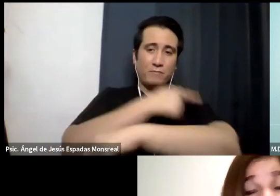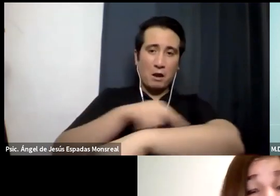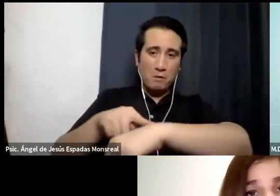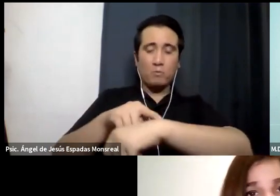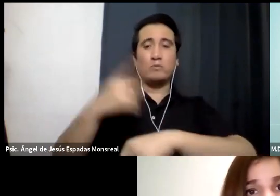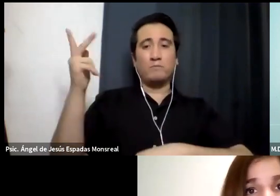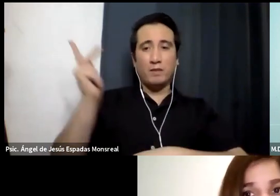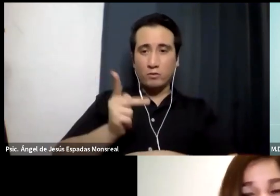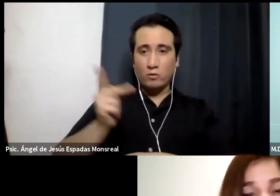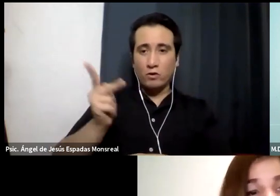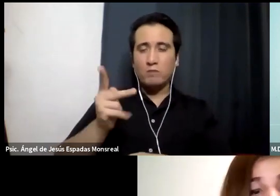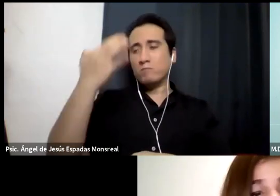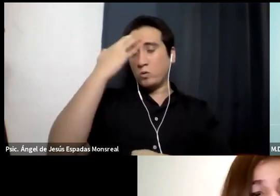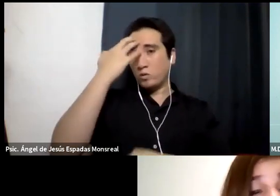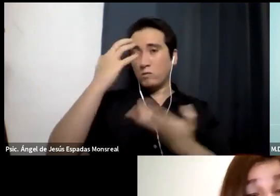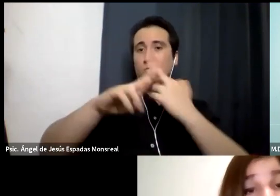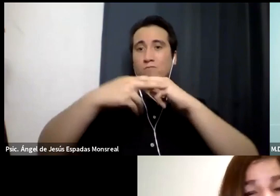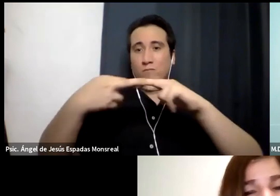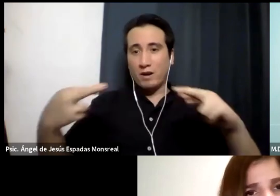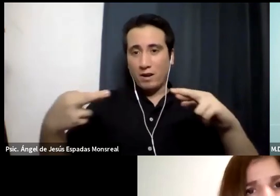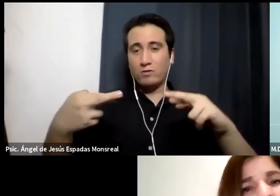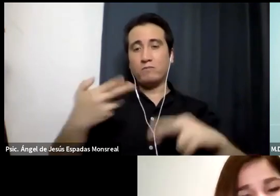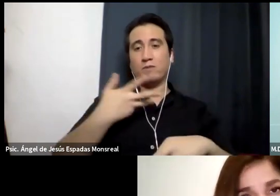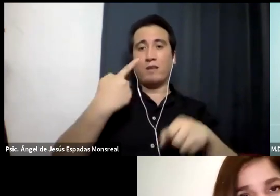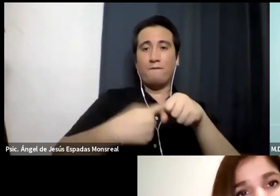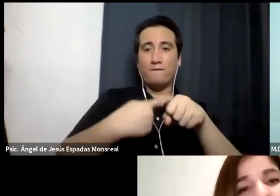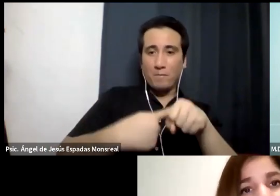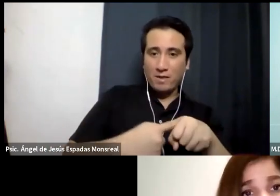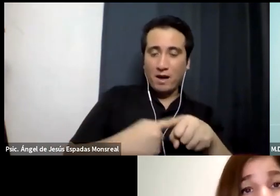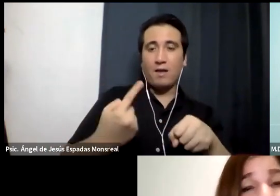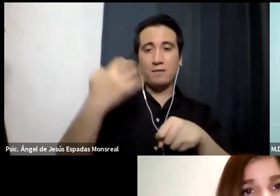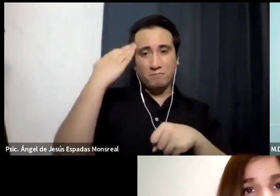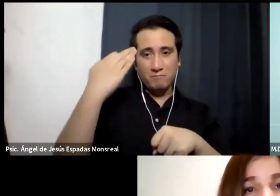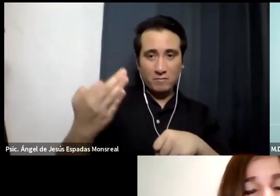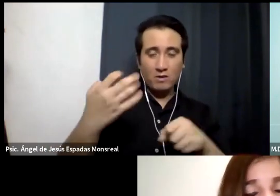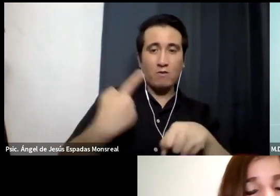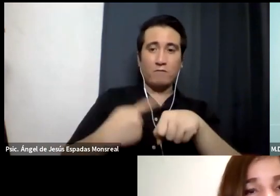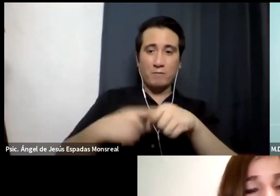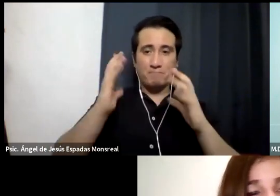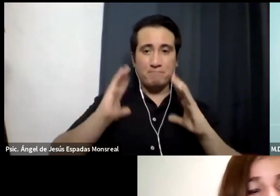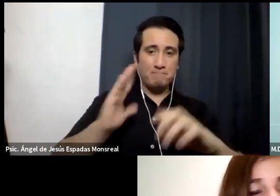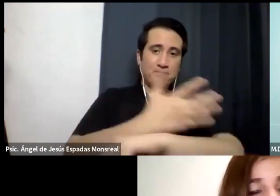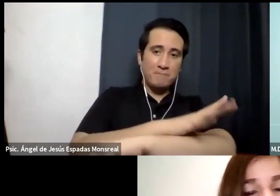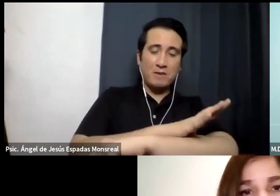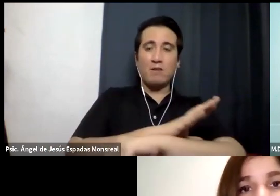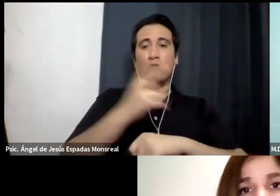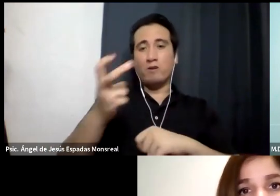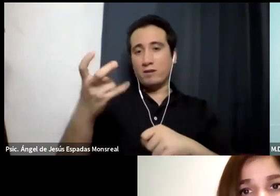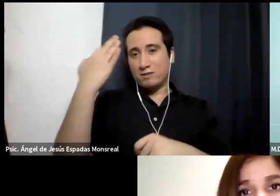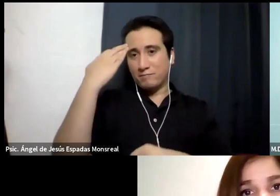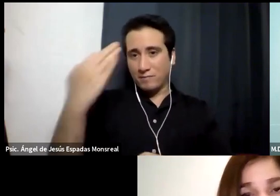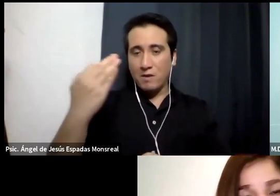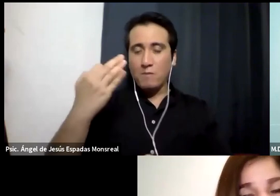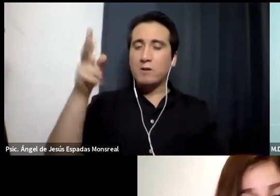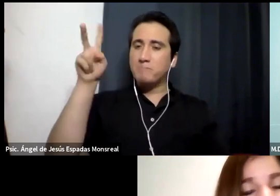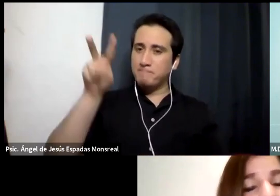la relación tan cercana que tienen las enfermedades crónicas, las enfermedades cardiometabólicas también con este tema, ¿no? Entonces, pues la